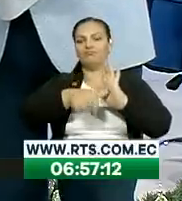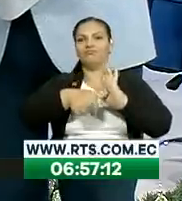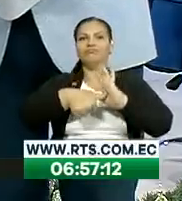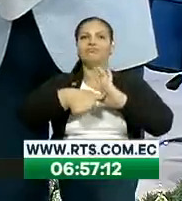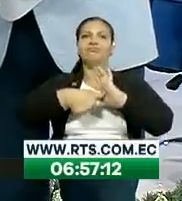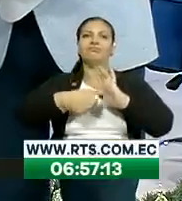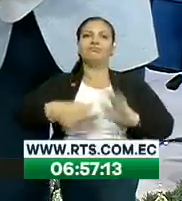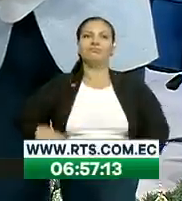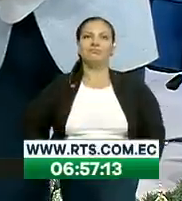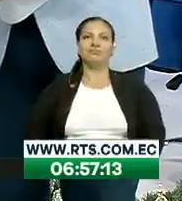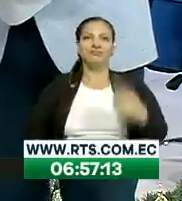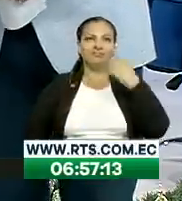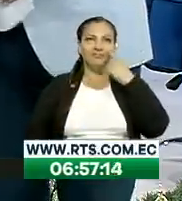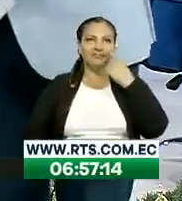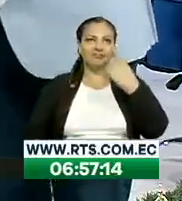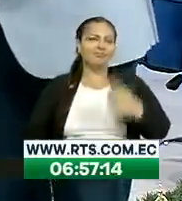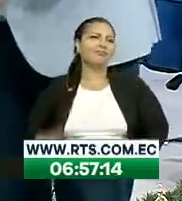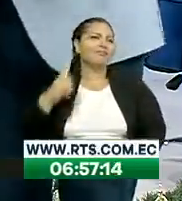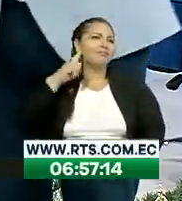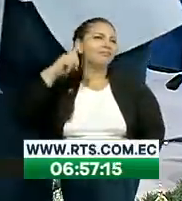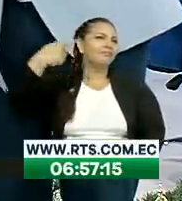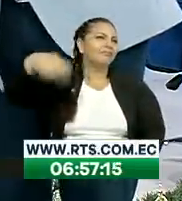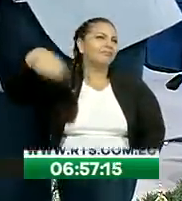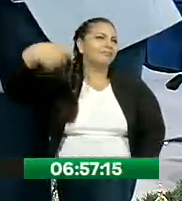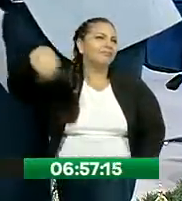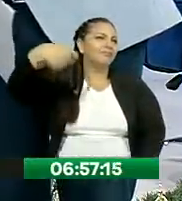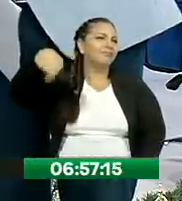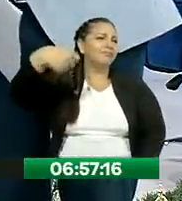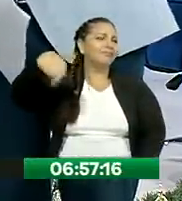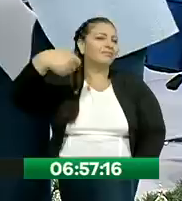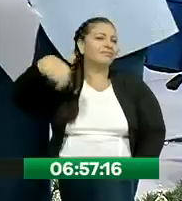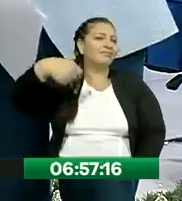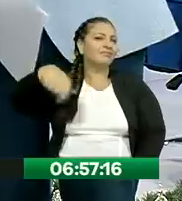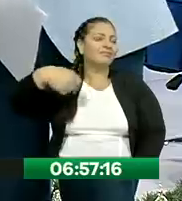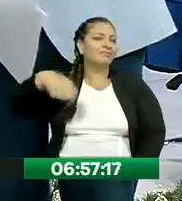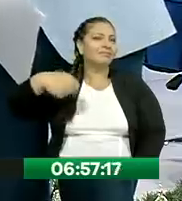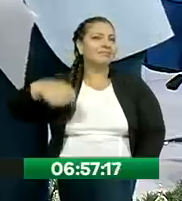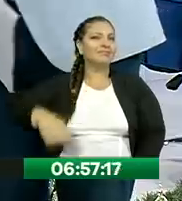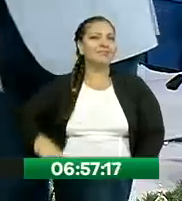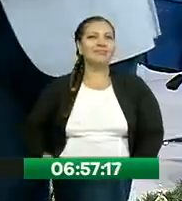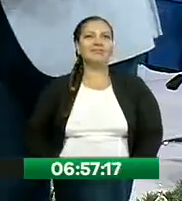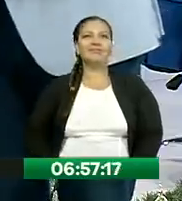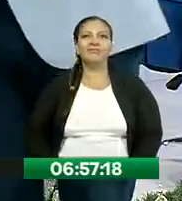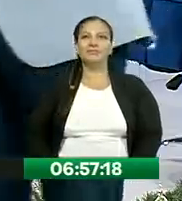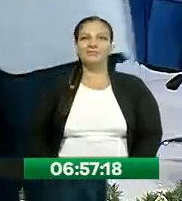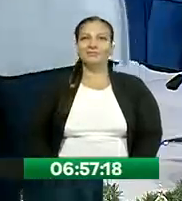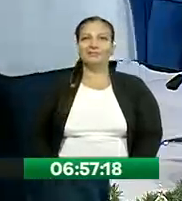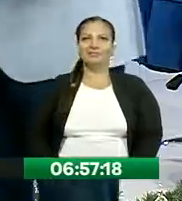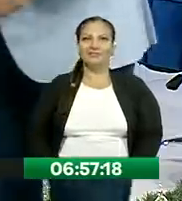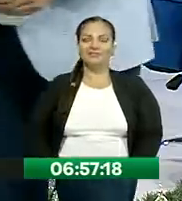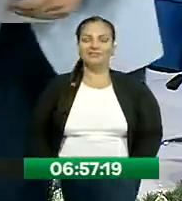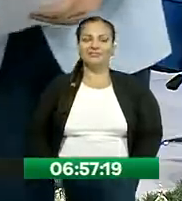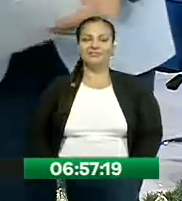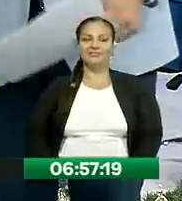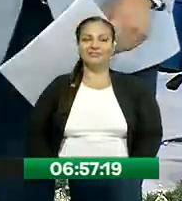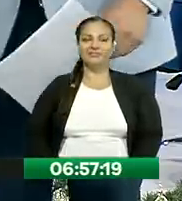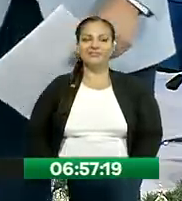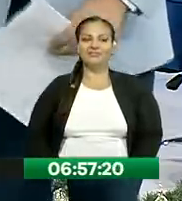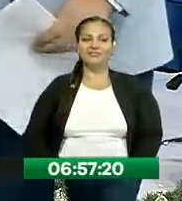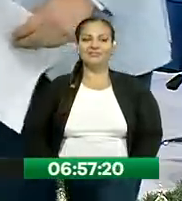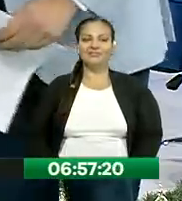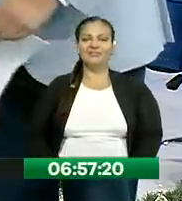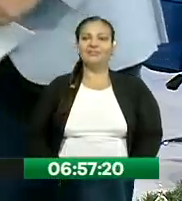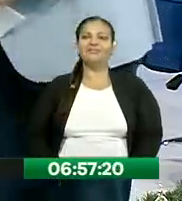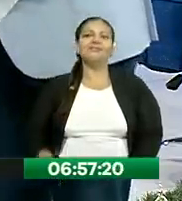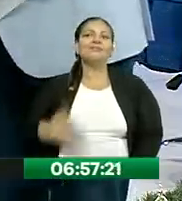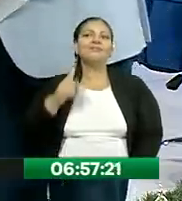39, 38, 36, escucha las campanas. Ahí están los renos que están ahí en el switch. ¿Usted está aquí, pues? No, en el switch. Allá, está bien. Y el Papá Noel también